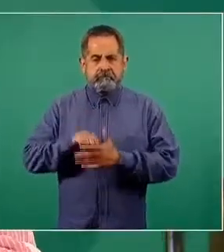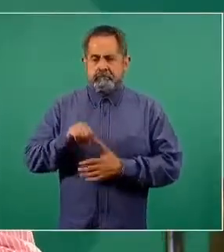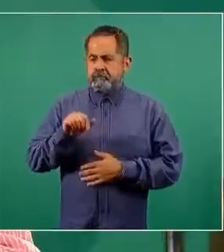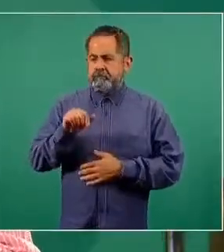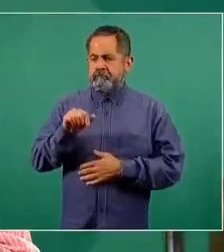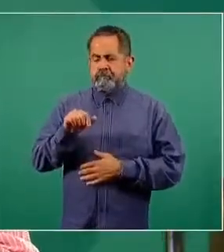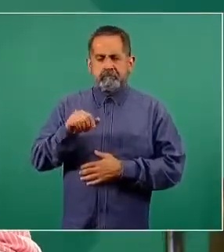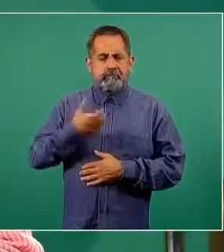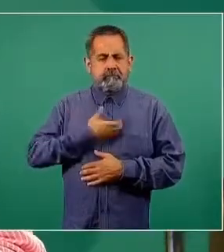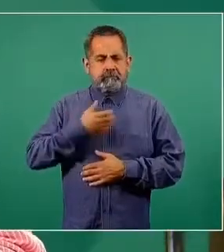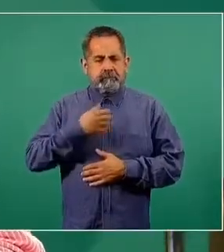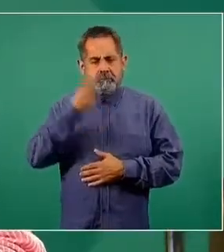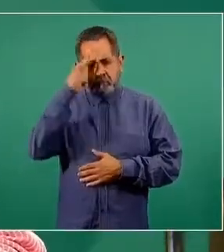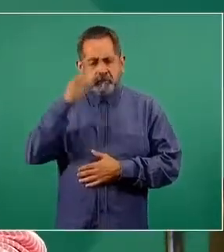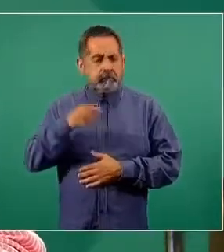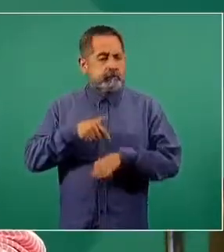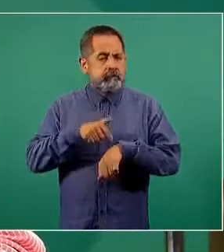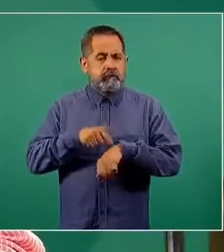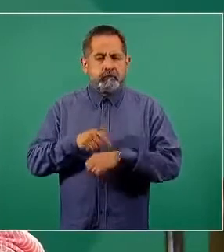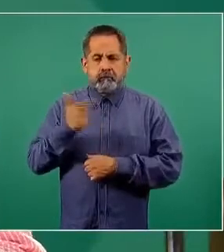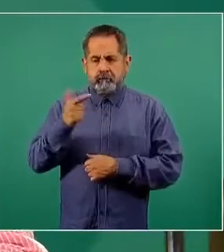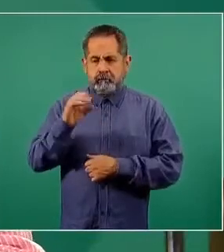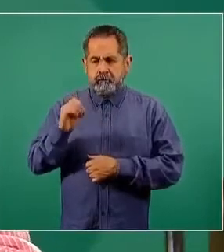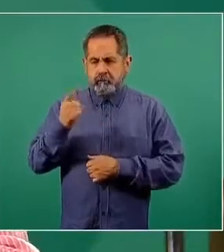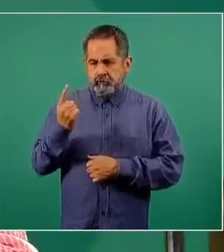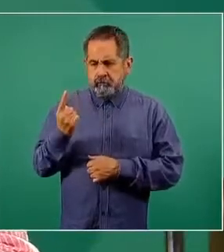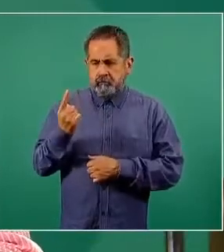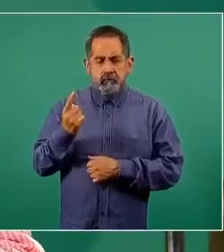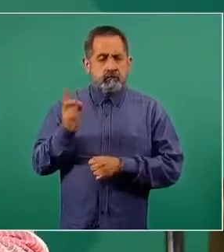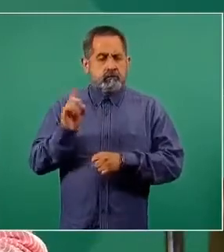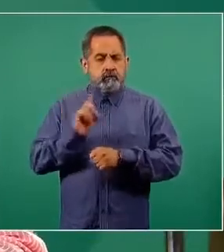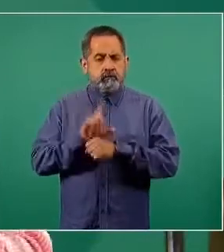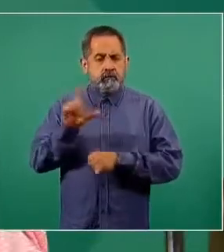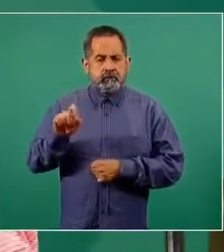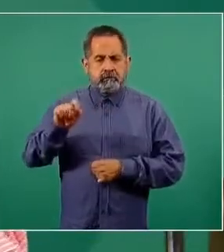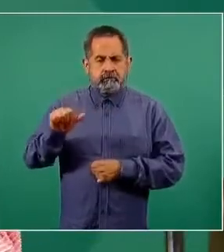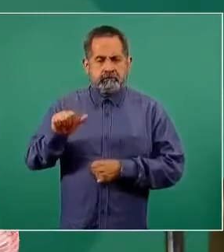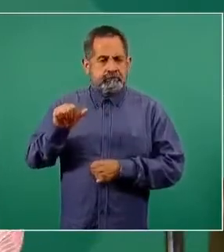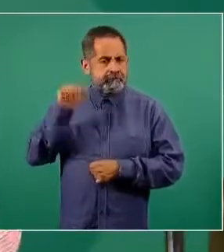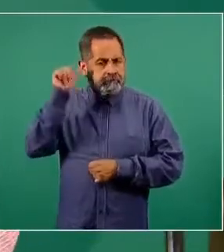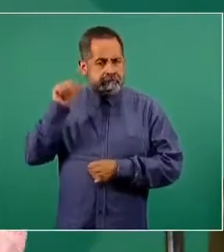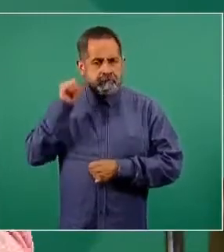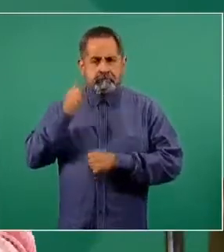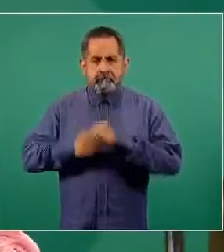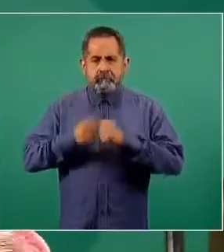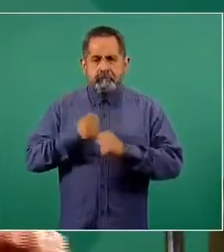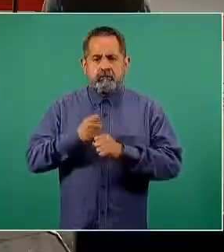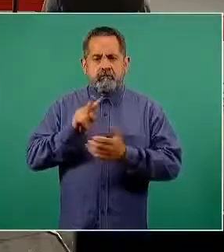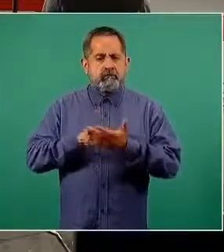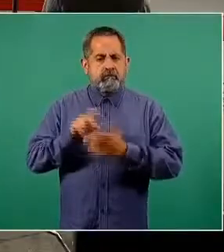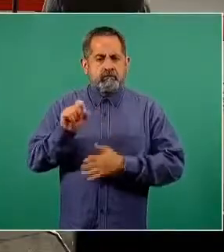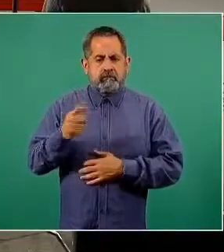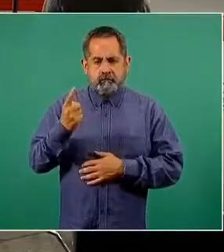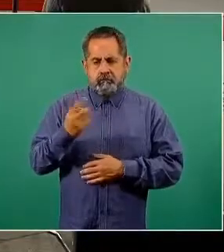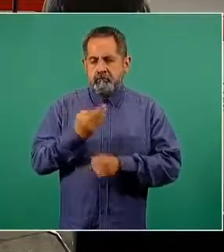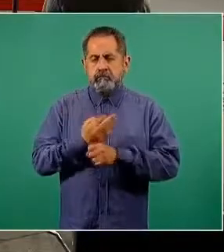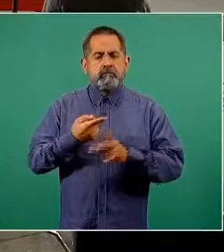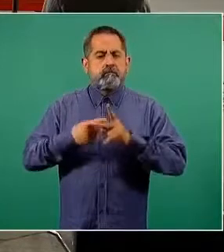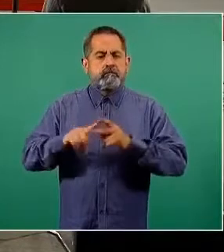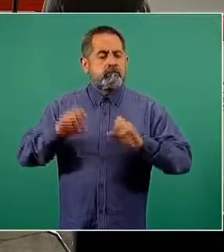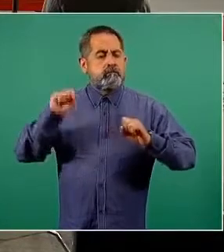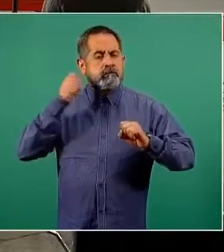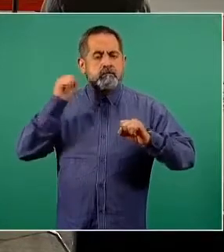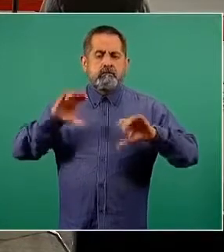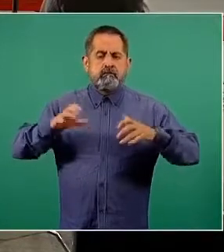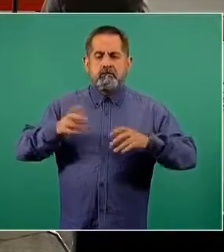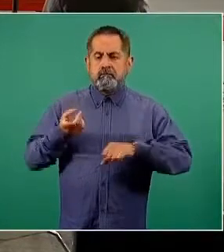son las 19:01 del lunes 26 de abril de 2021 y vamos a iniciar la conferencia de